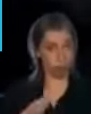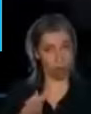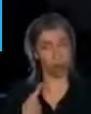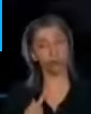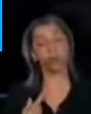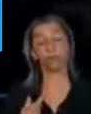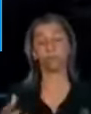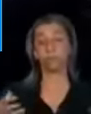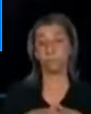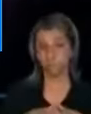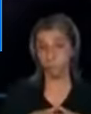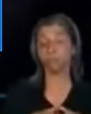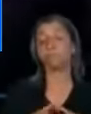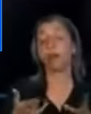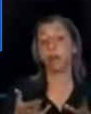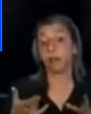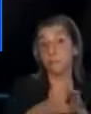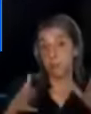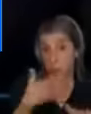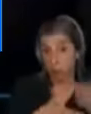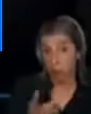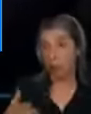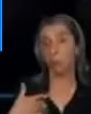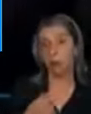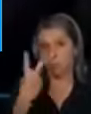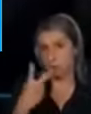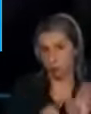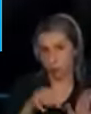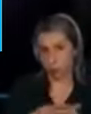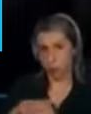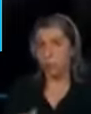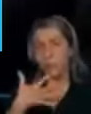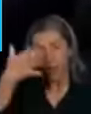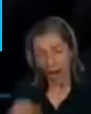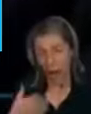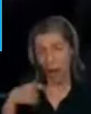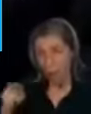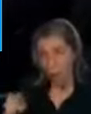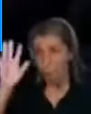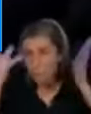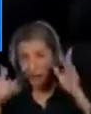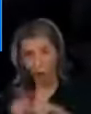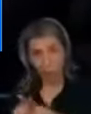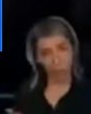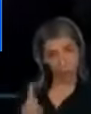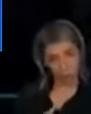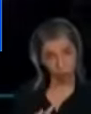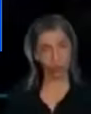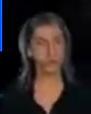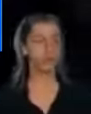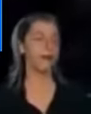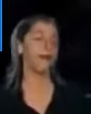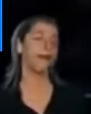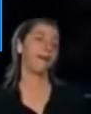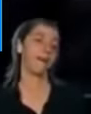parece que Javier Milei, digamos, fue al debate porque, digamos, vos sabías que si no vas al debate presidencial,